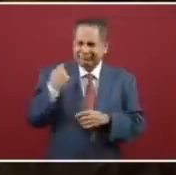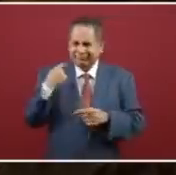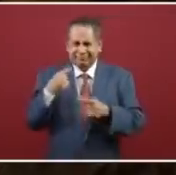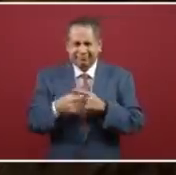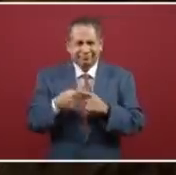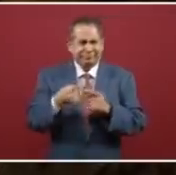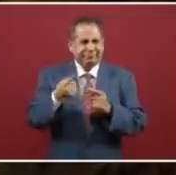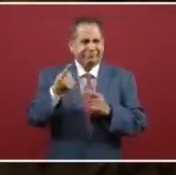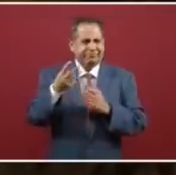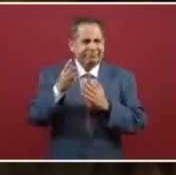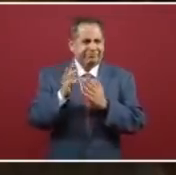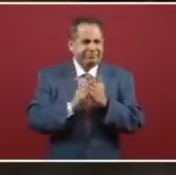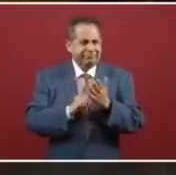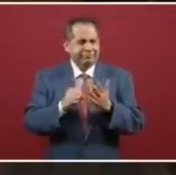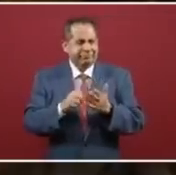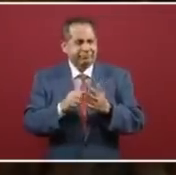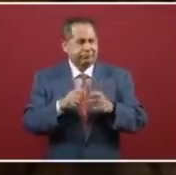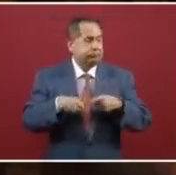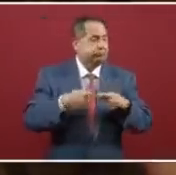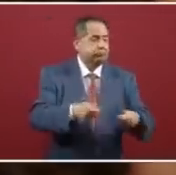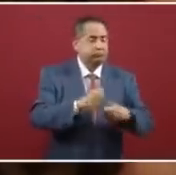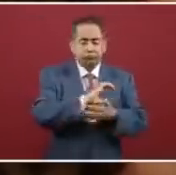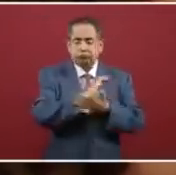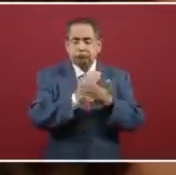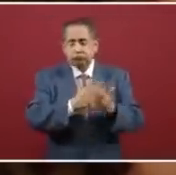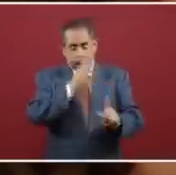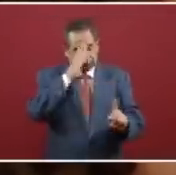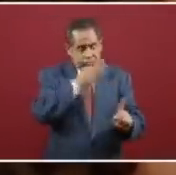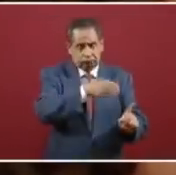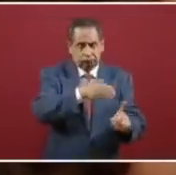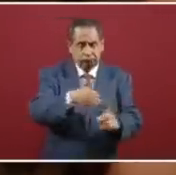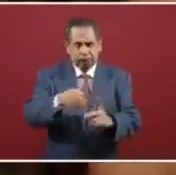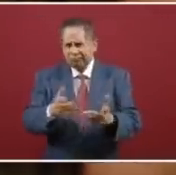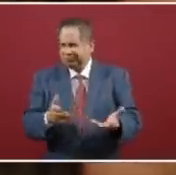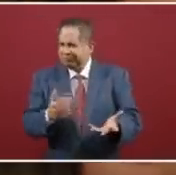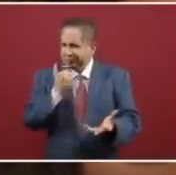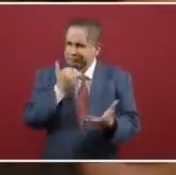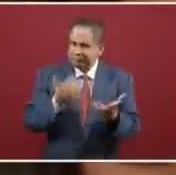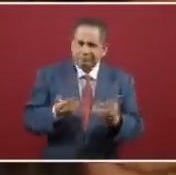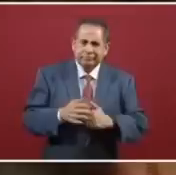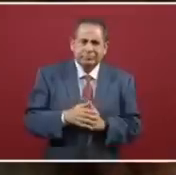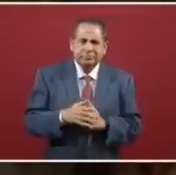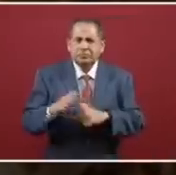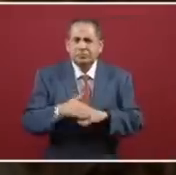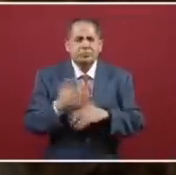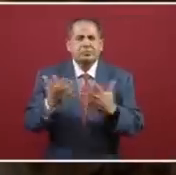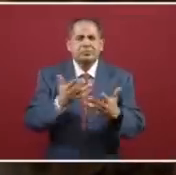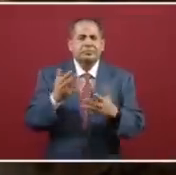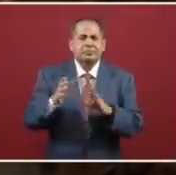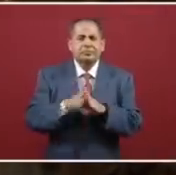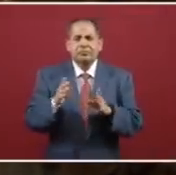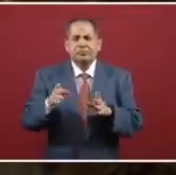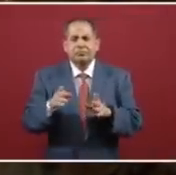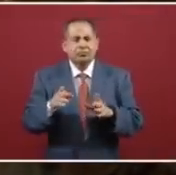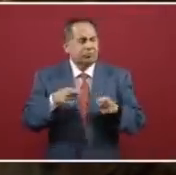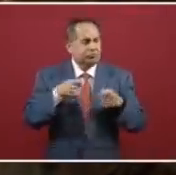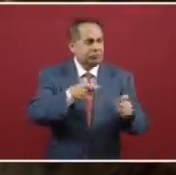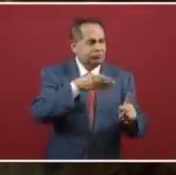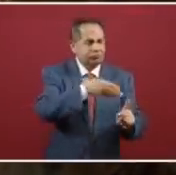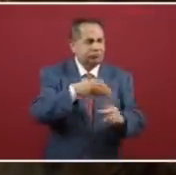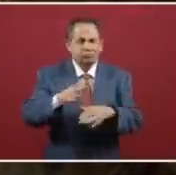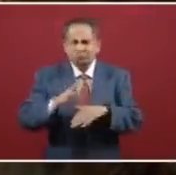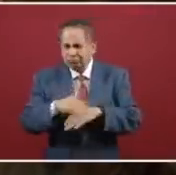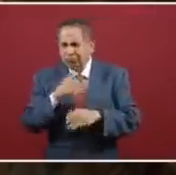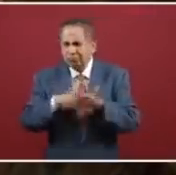meses de su gobierno en otorgar este tipo de contratos es decir de manera directa porque se está haciendo esta figura porque se está